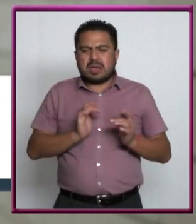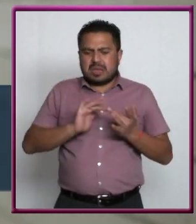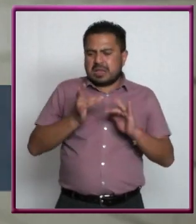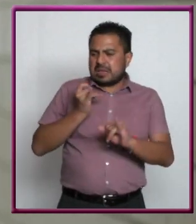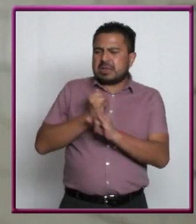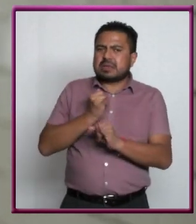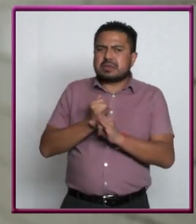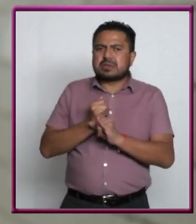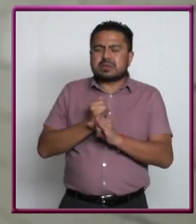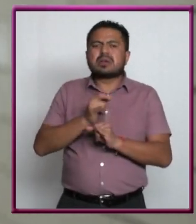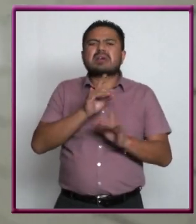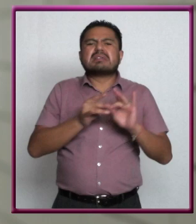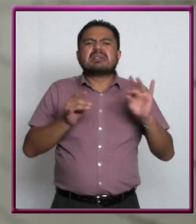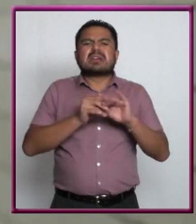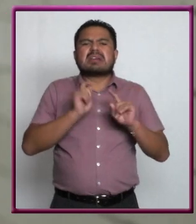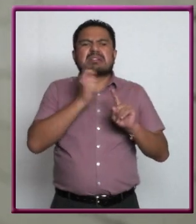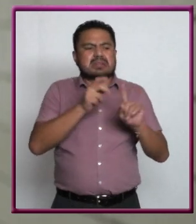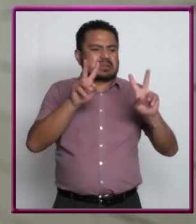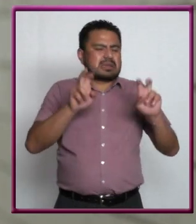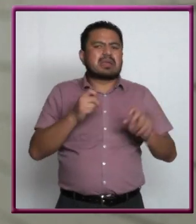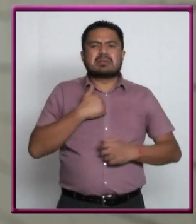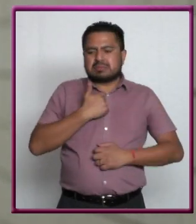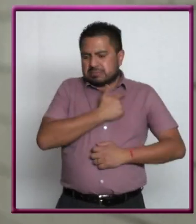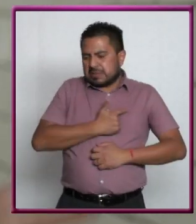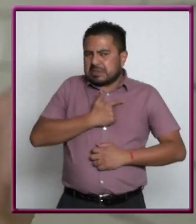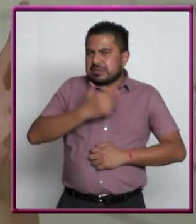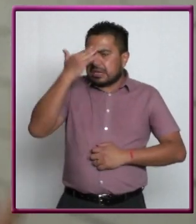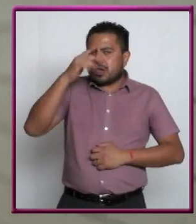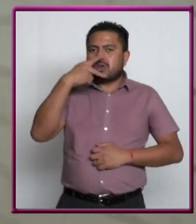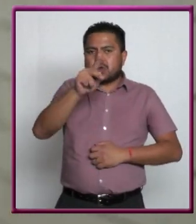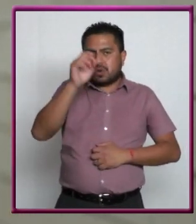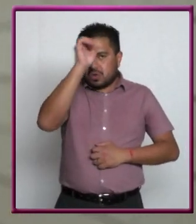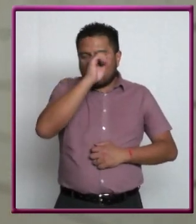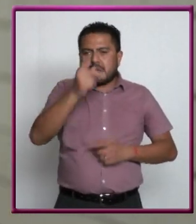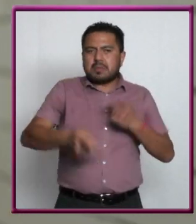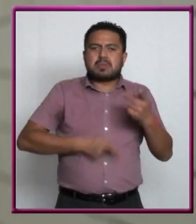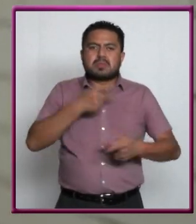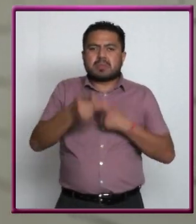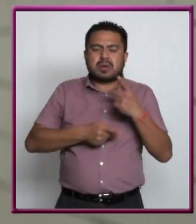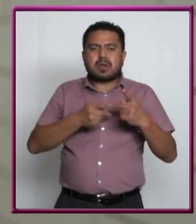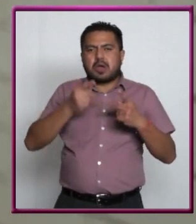las redes sociales? Cuéntenos sobre el tema. Nos gustaría saber su opinión,